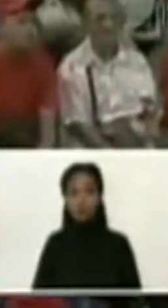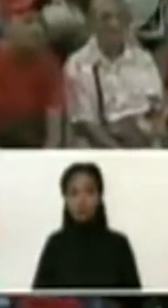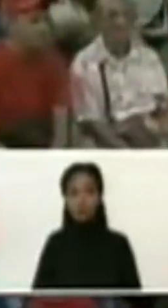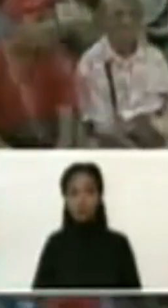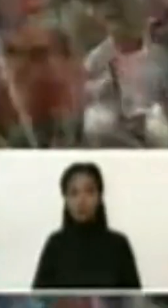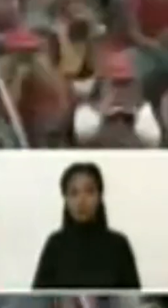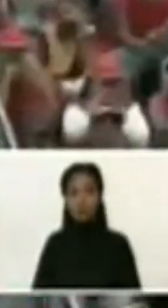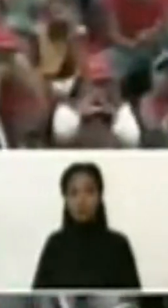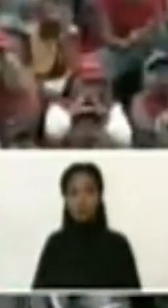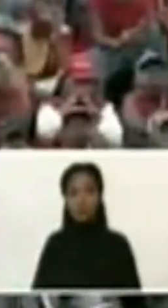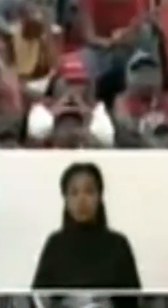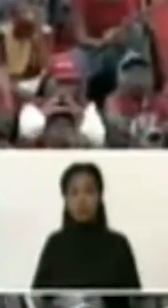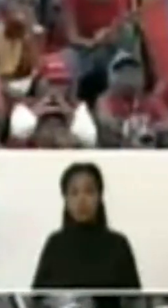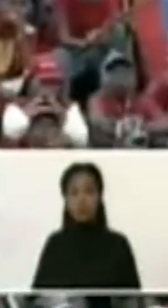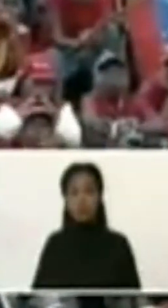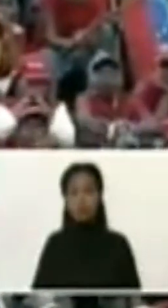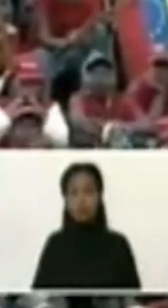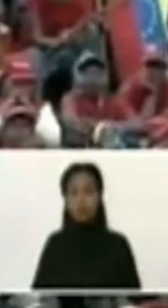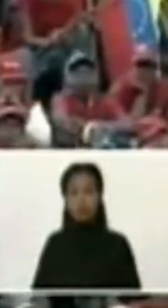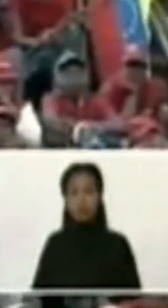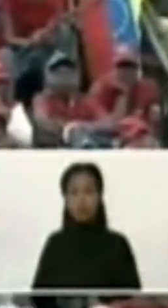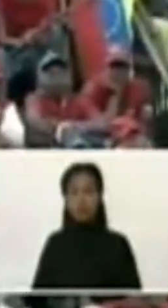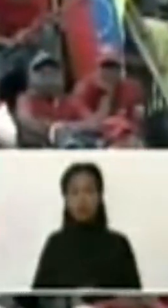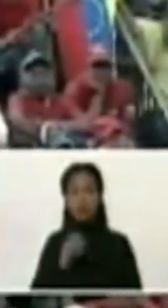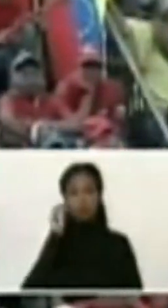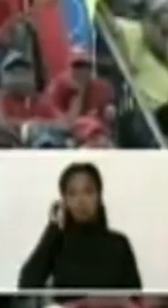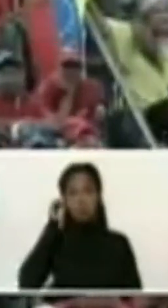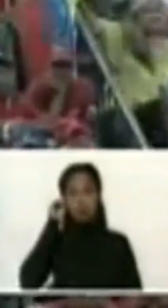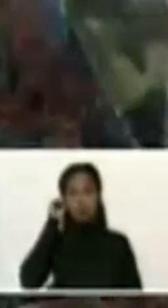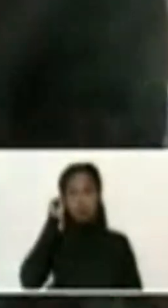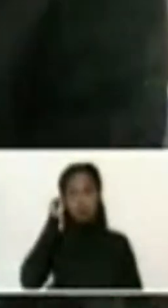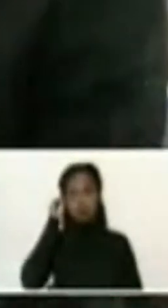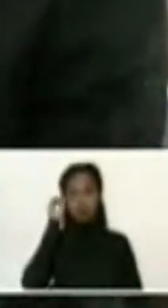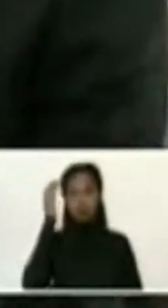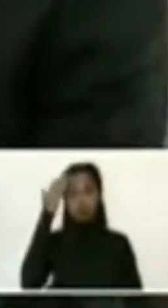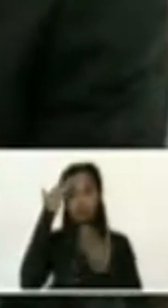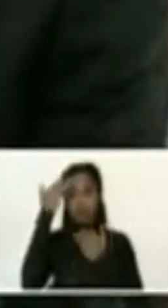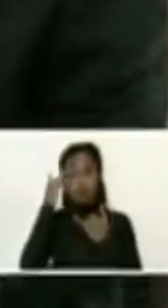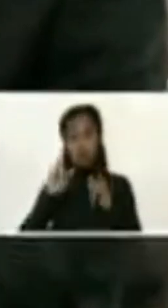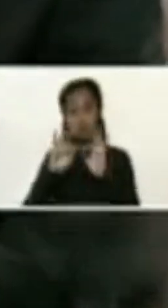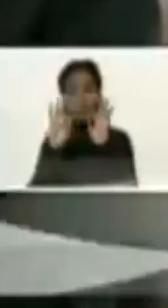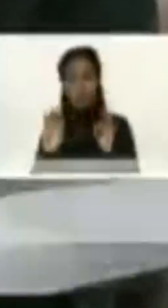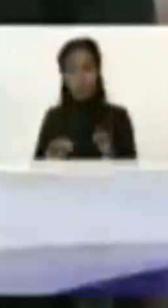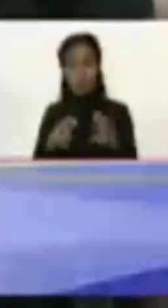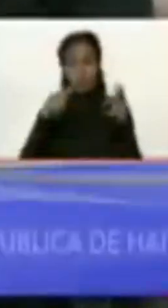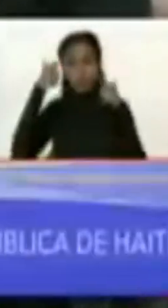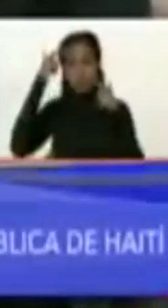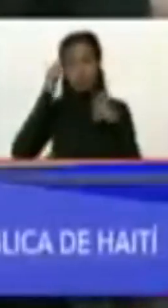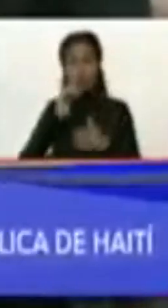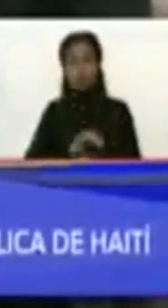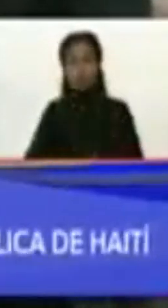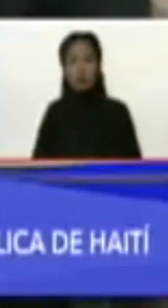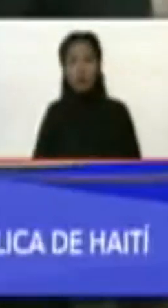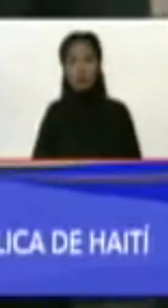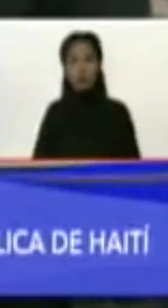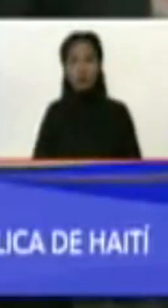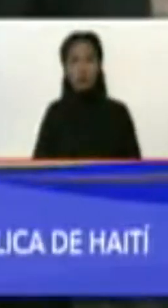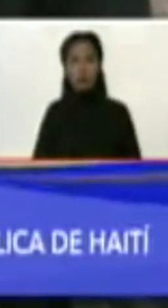Ay bobo. Ahí, un saludo ancestral. Pour comandante Chavez. Por el comandante Hugo Chávez.